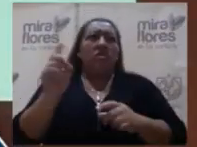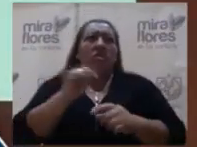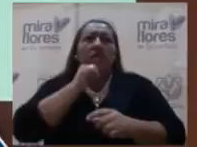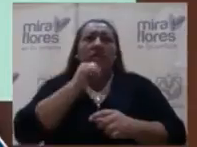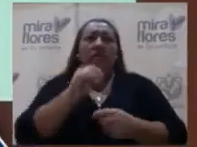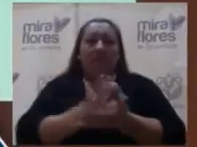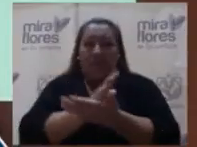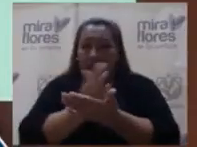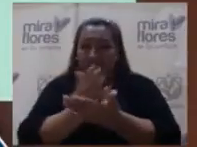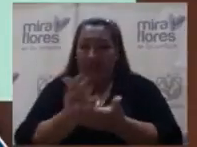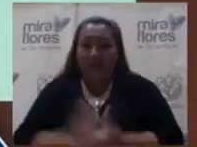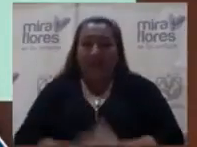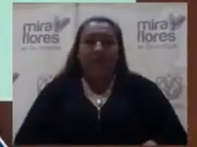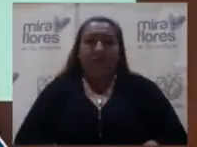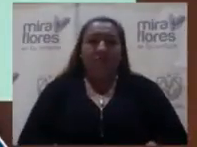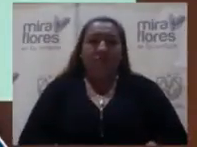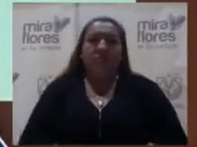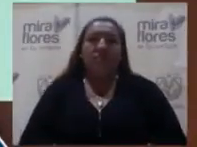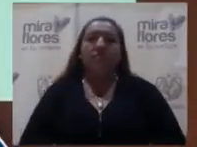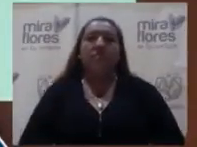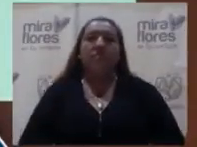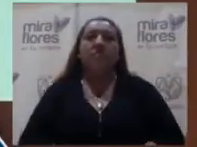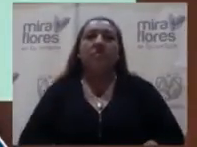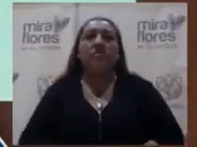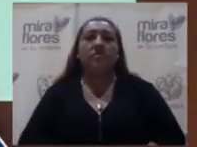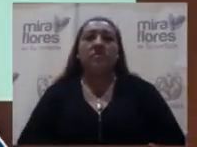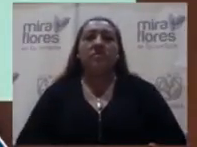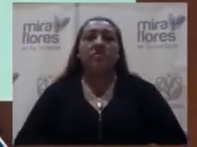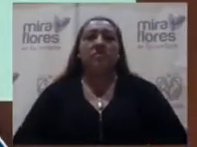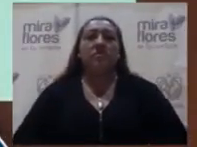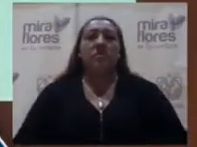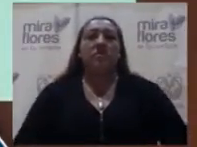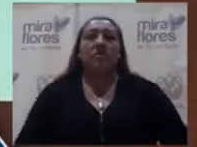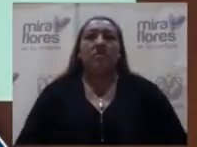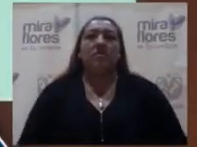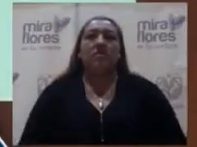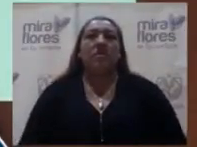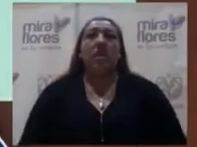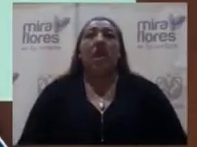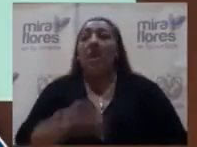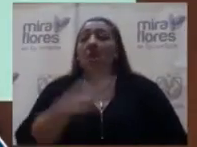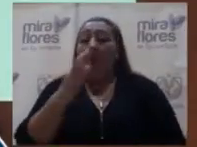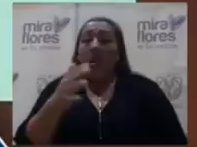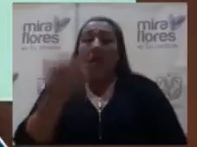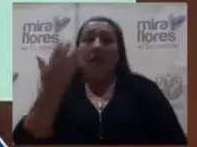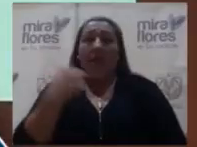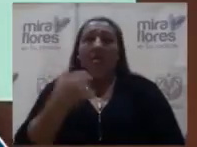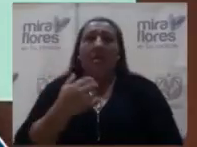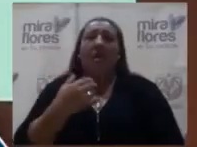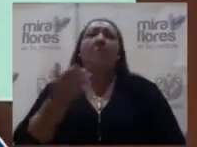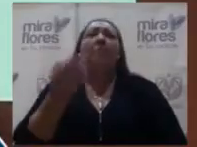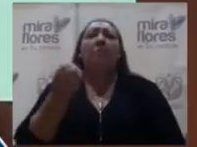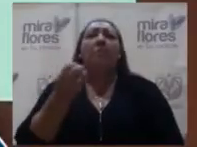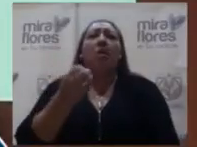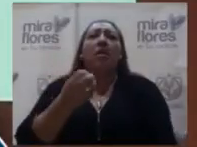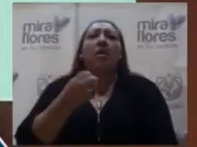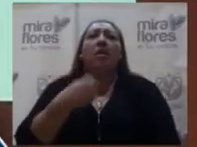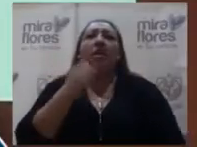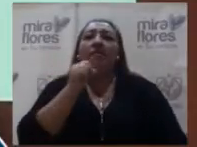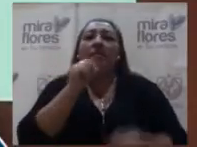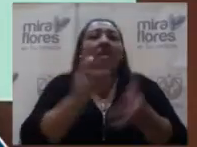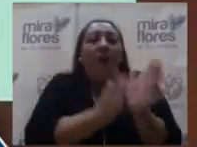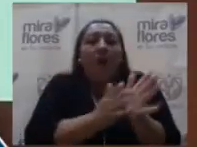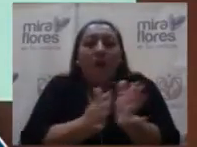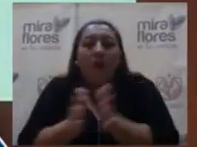sido llevadas a cabo en una primera inspección. No existía. ¿Por qué se daba esto? Porque no se había ordenado